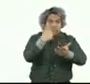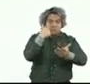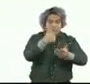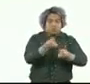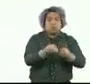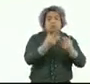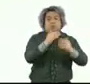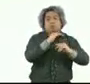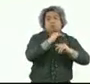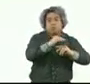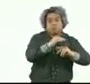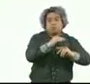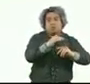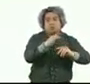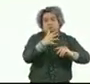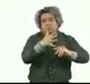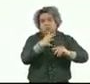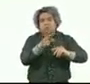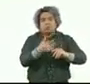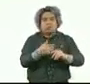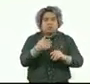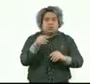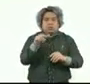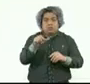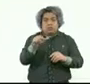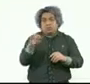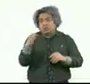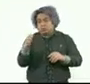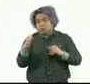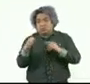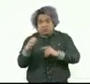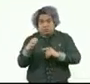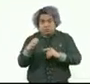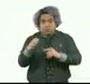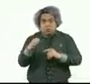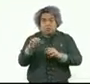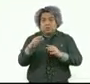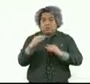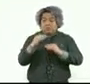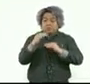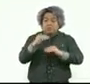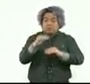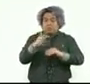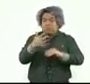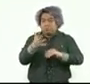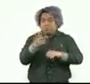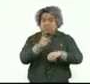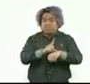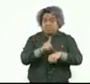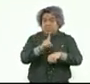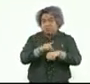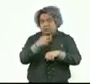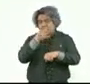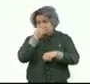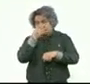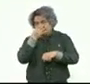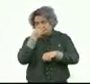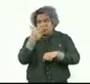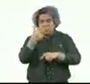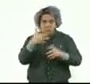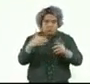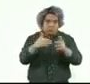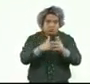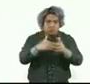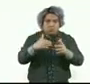representa la gran mayoría de las pruebas de la ciudad, vino el 17 de enero. Llegamos a tener un promedio diario casi cercano a los